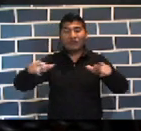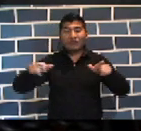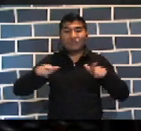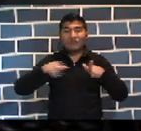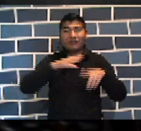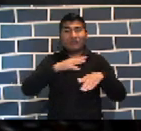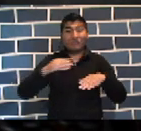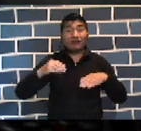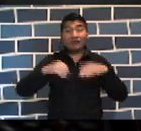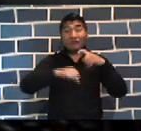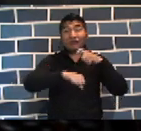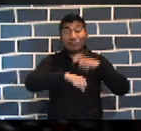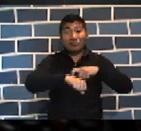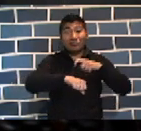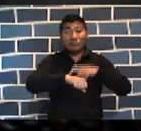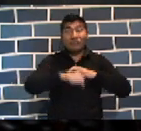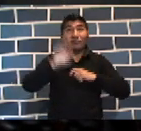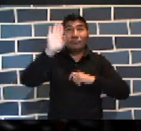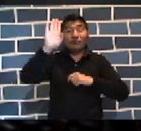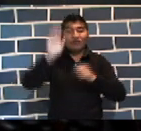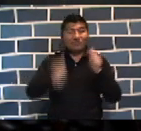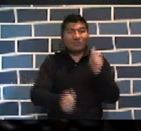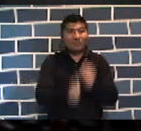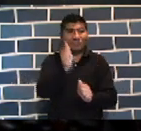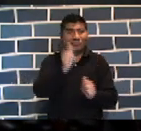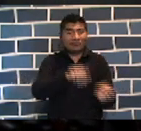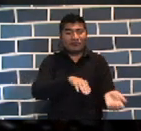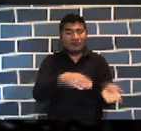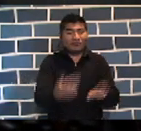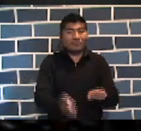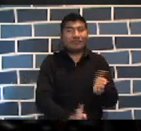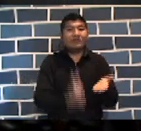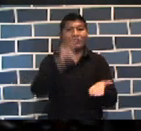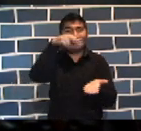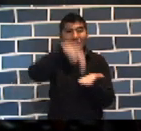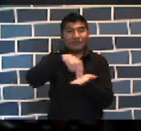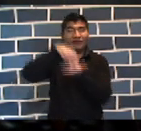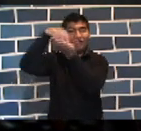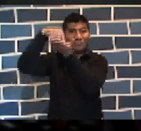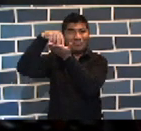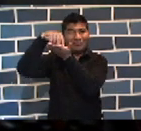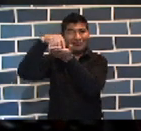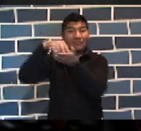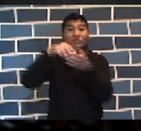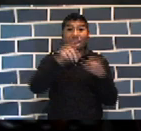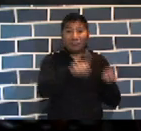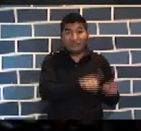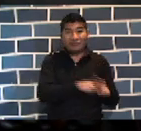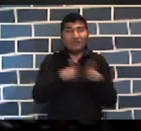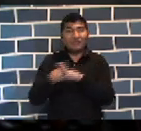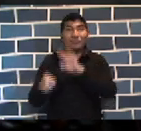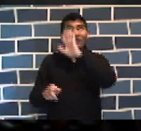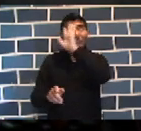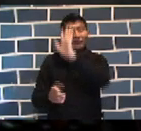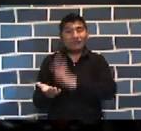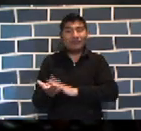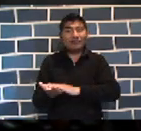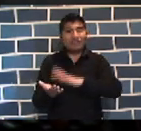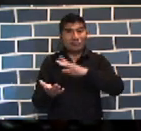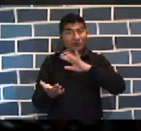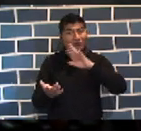espacio-temporal de su triunfo sobre la muerte y al mismo tiempo su glorificación.